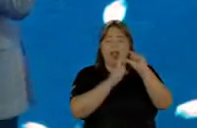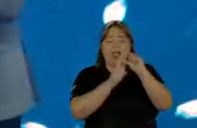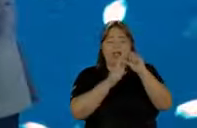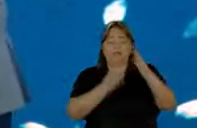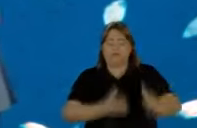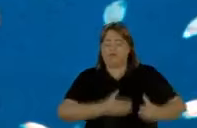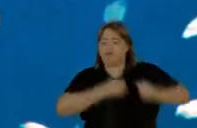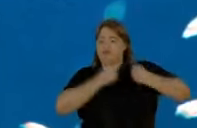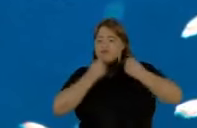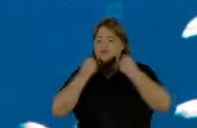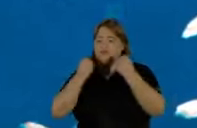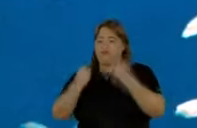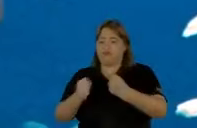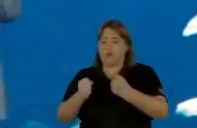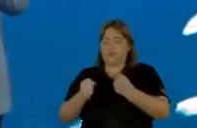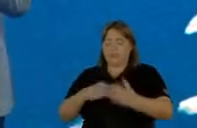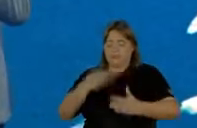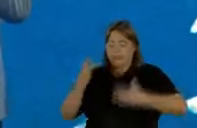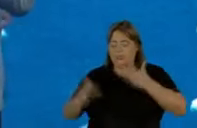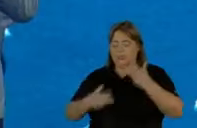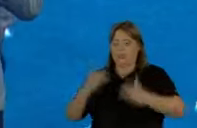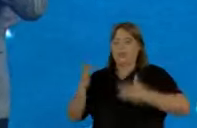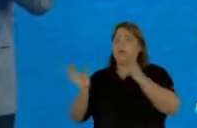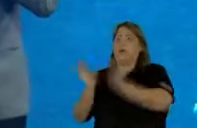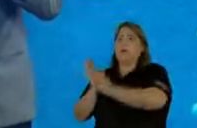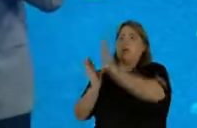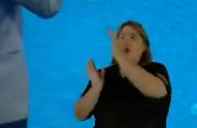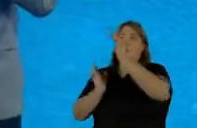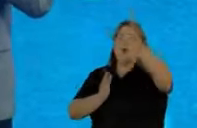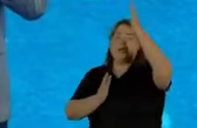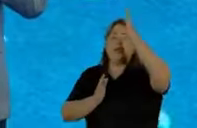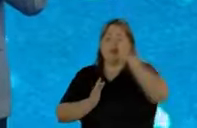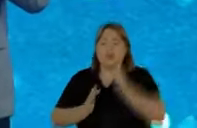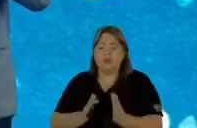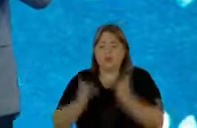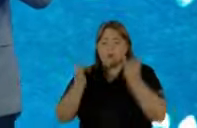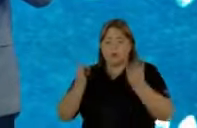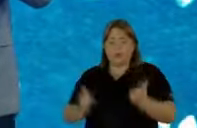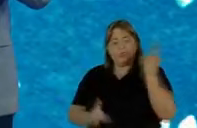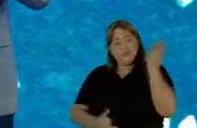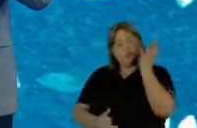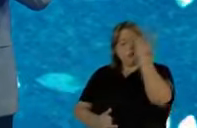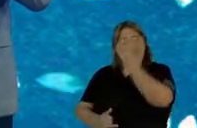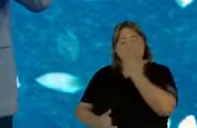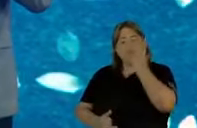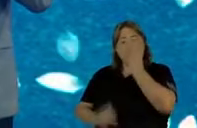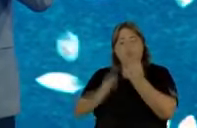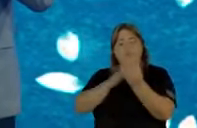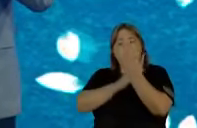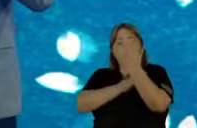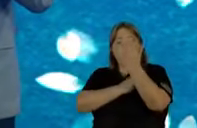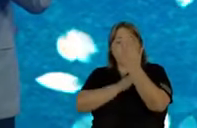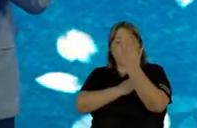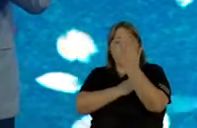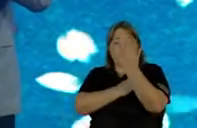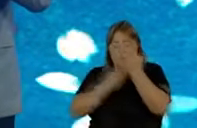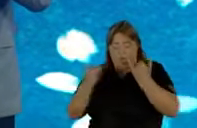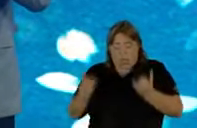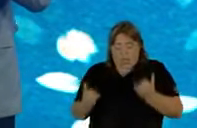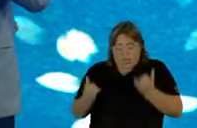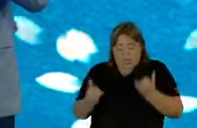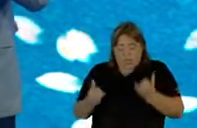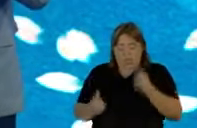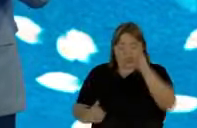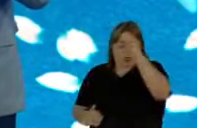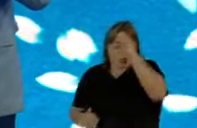de fortaleza. Yo siento la gloria del Señor en esta hermosa mañana. Yo creo que desde este altar en Toa Alta,